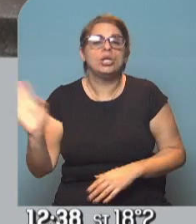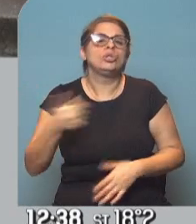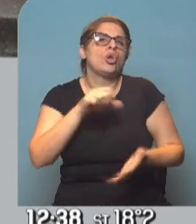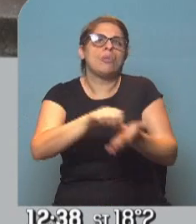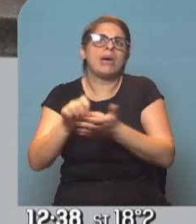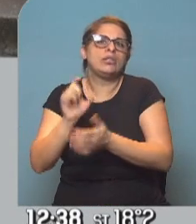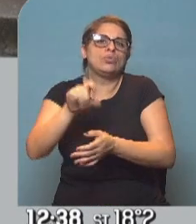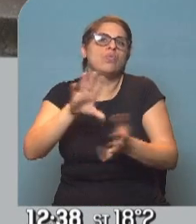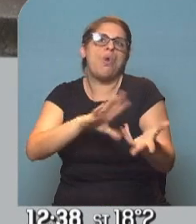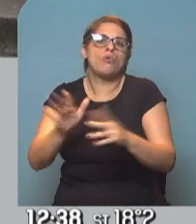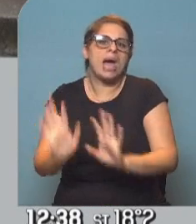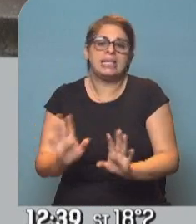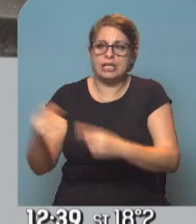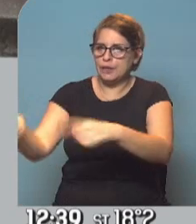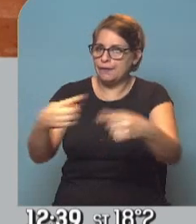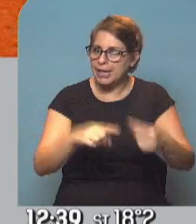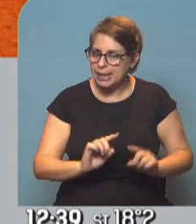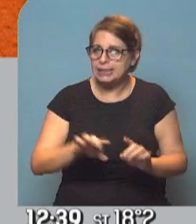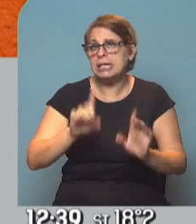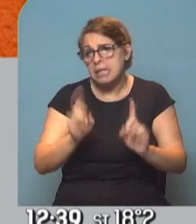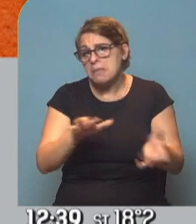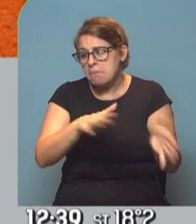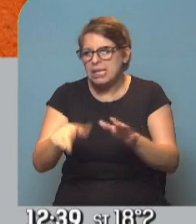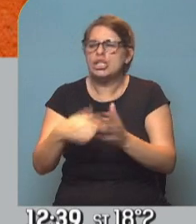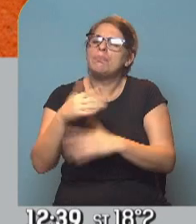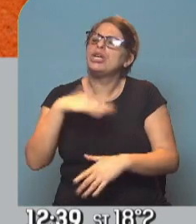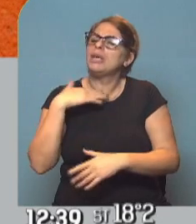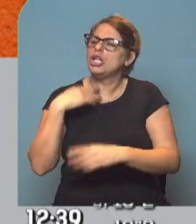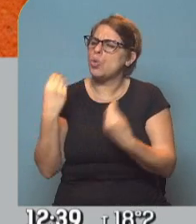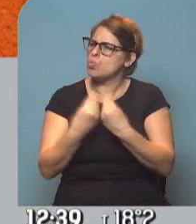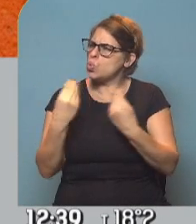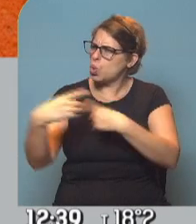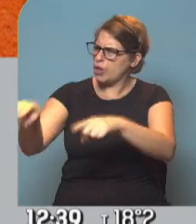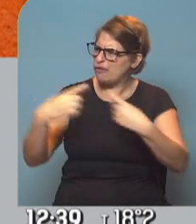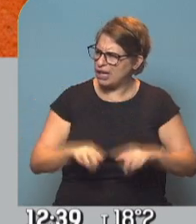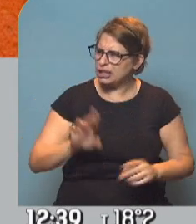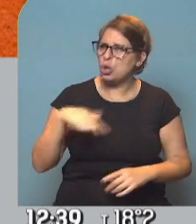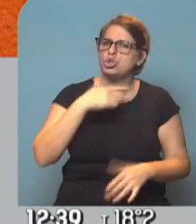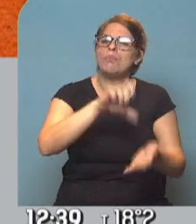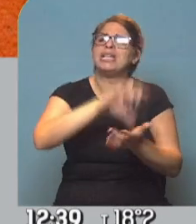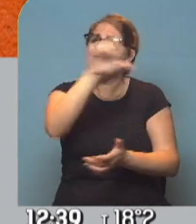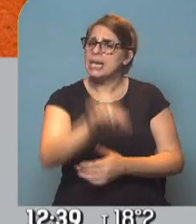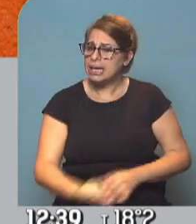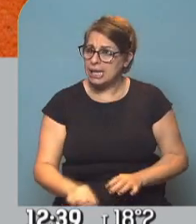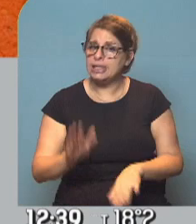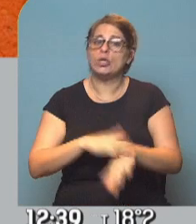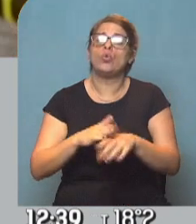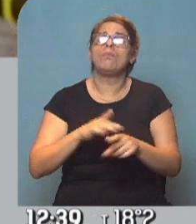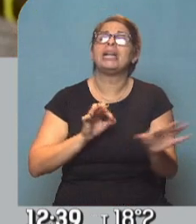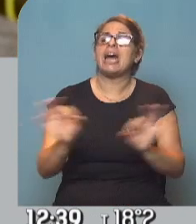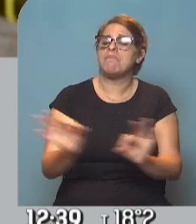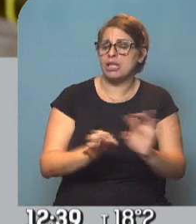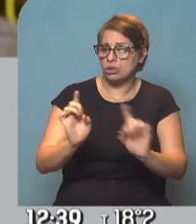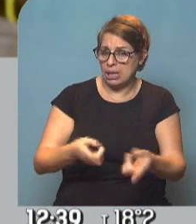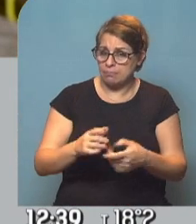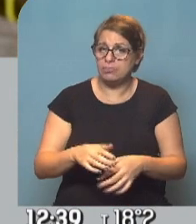tienen su singularidad y son un poco diferentes y un poco parecidos a otros. Pero México es bastante diferente a la mayor parte de los países de América Latina por su tamaño, digamos, también porque